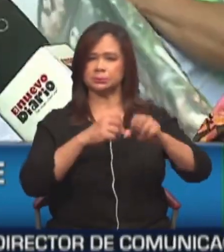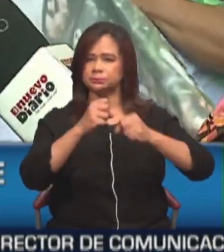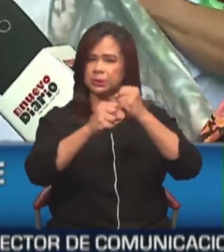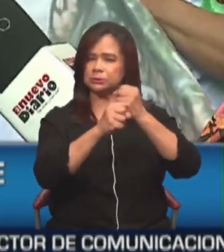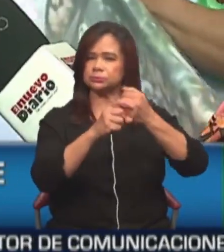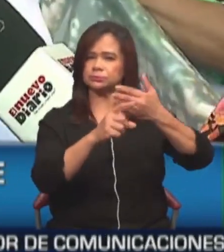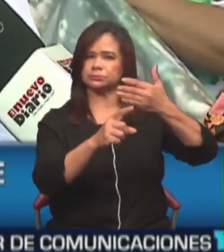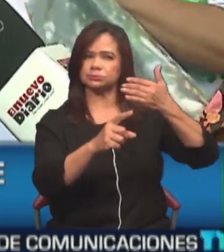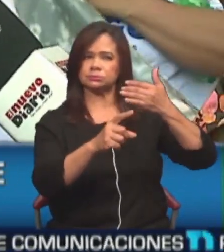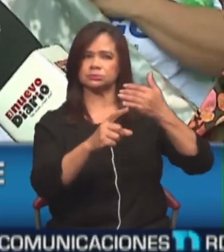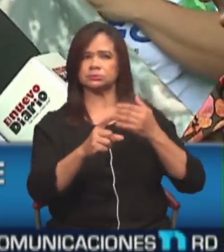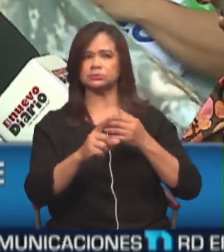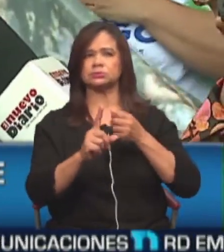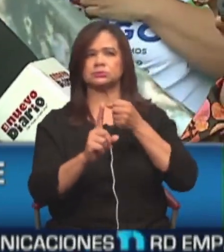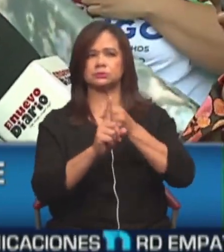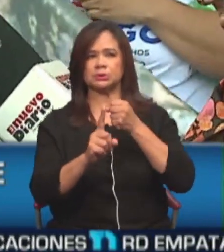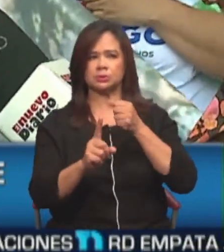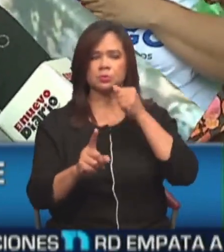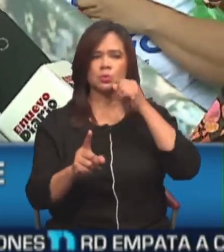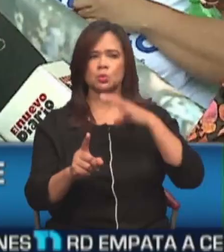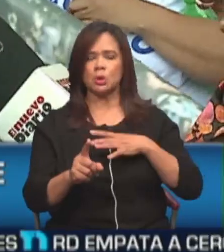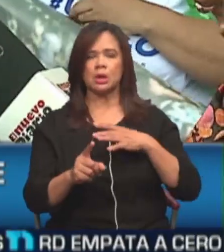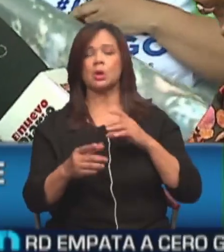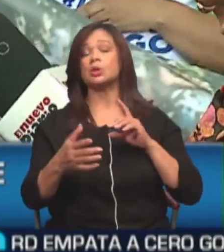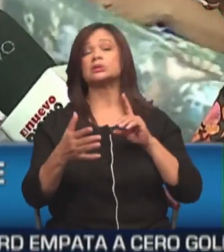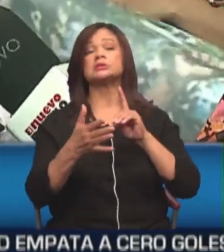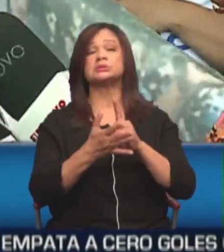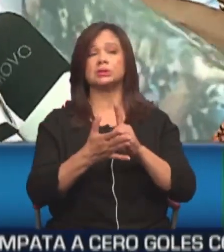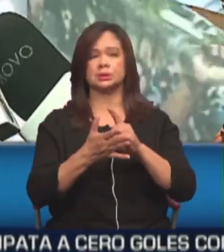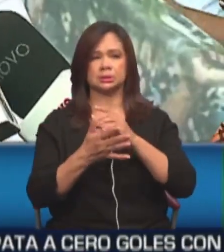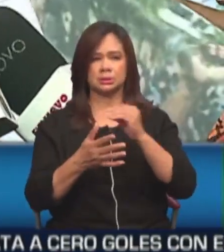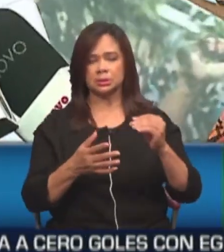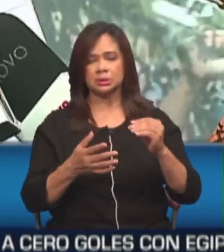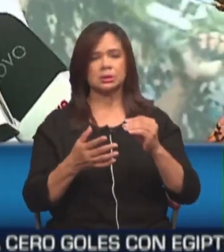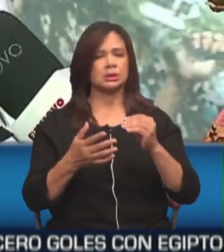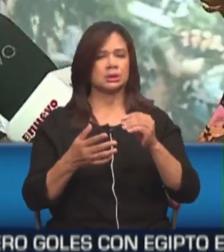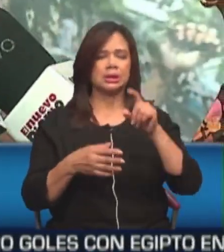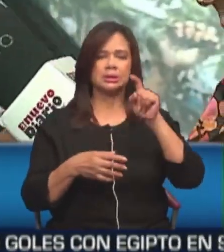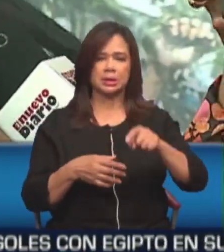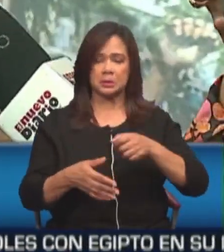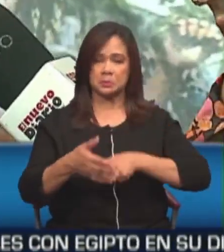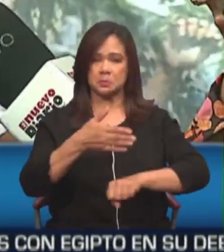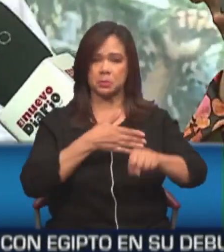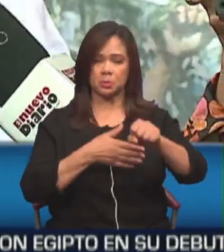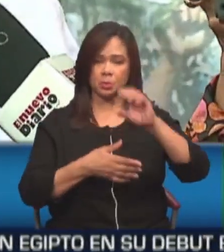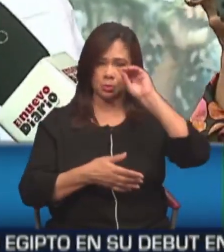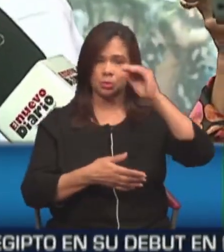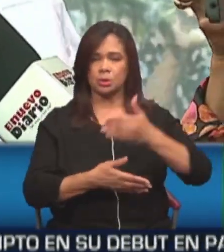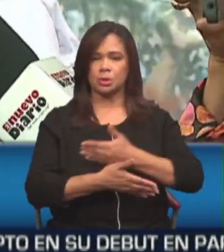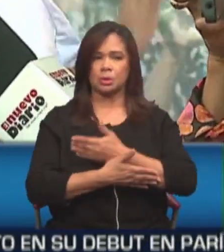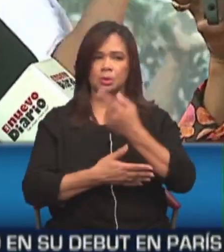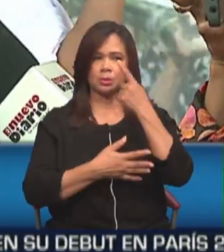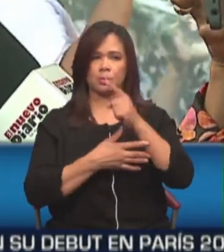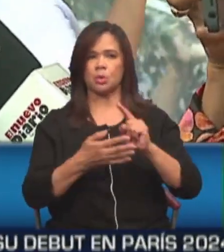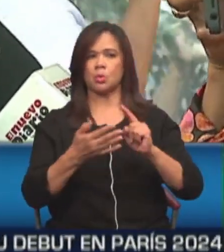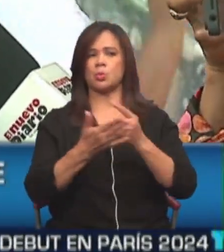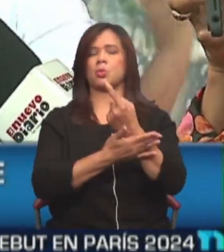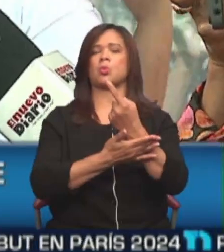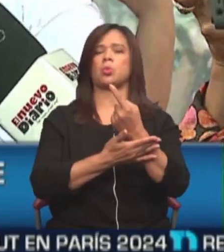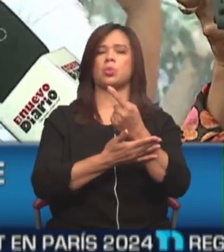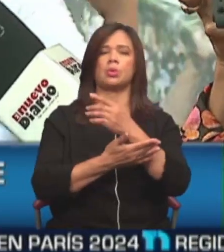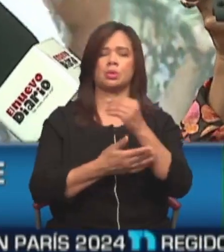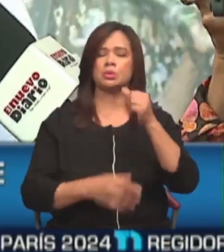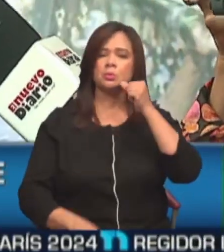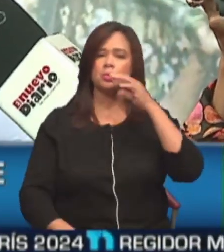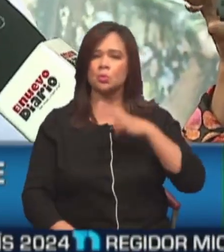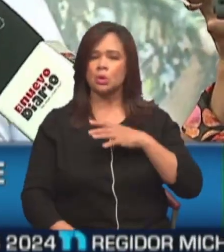Nos afecta como mujeres con discapacidad que tengamos que parir un hijo producto de una violación. Las